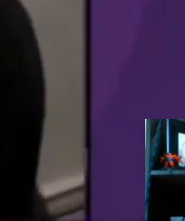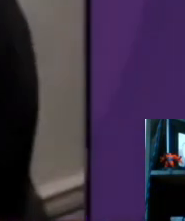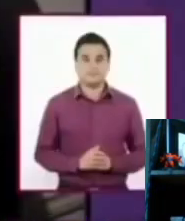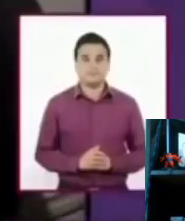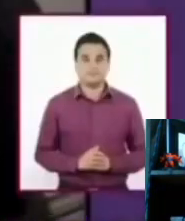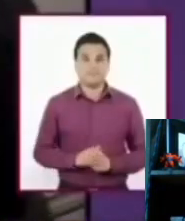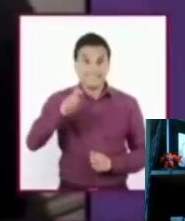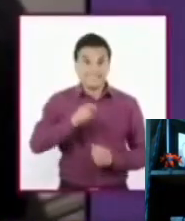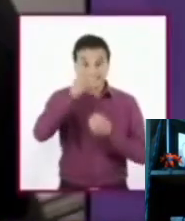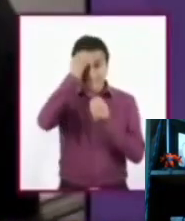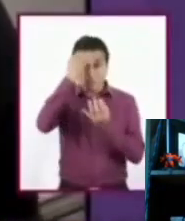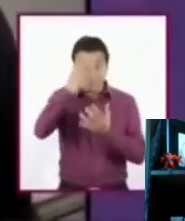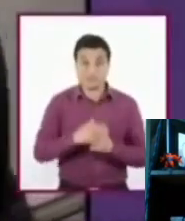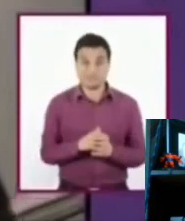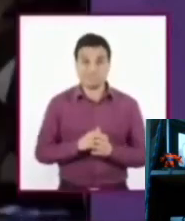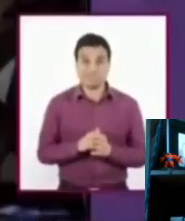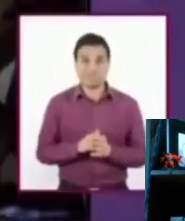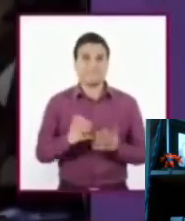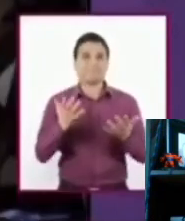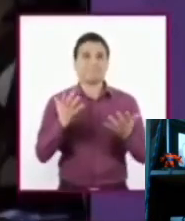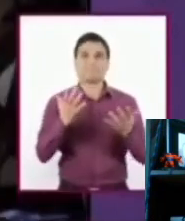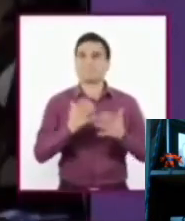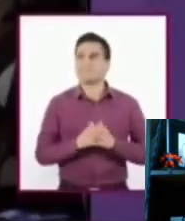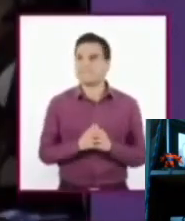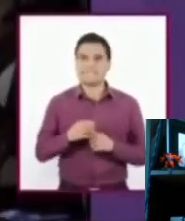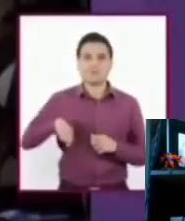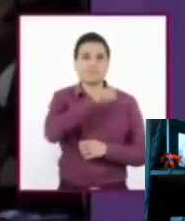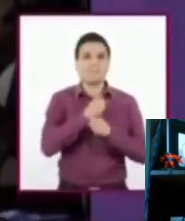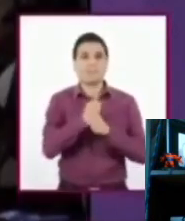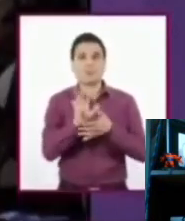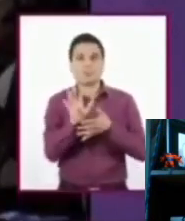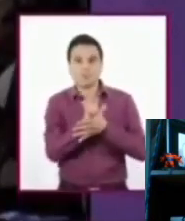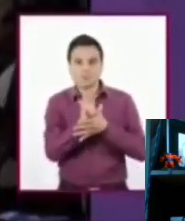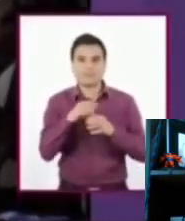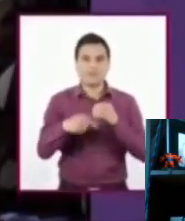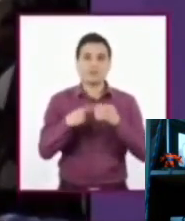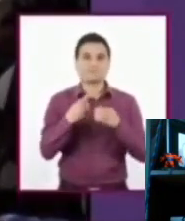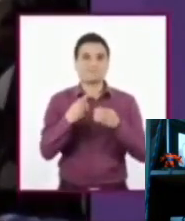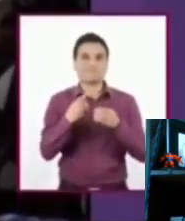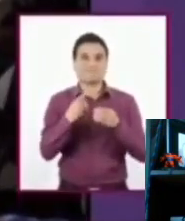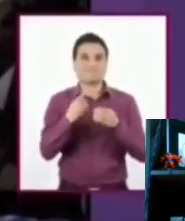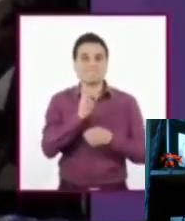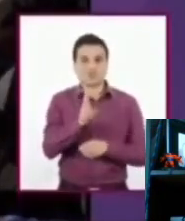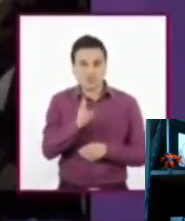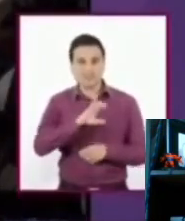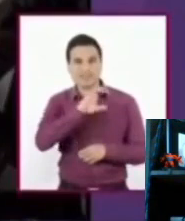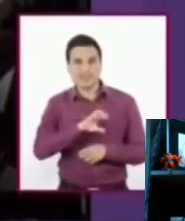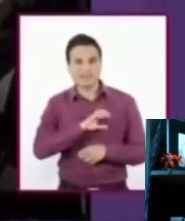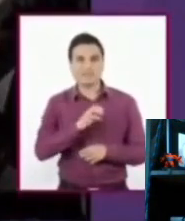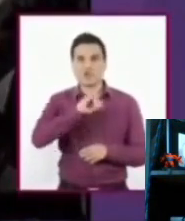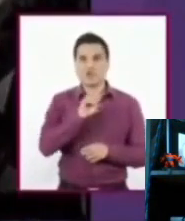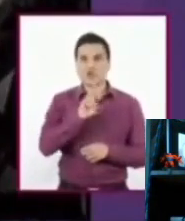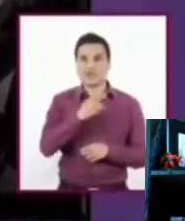winner information y si como bisbal extra del kers jorge negrete